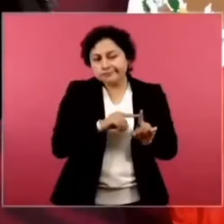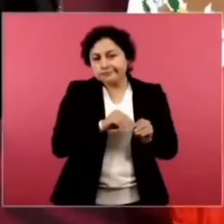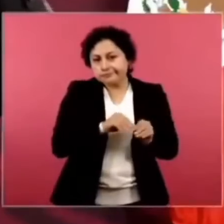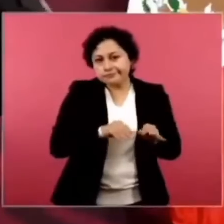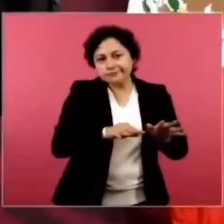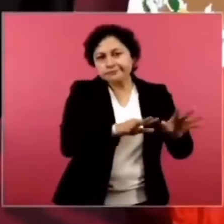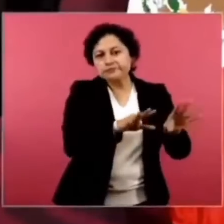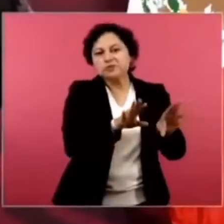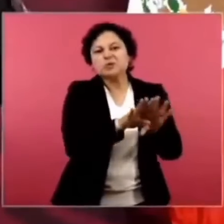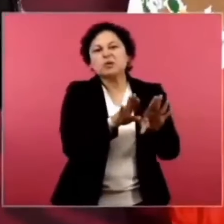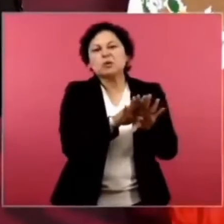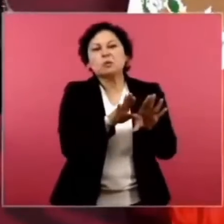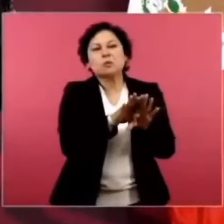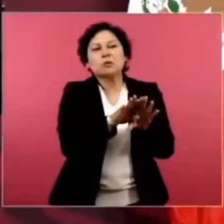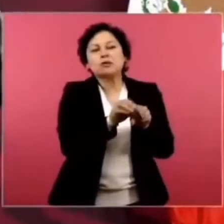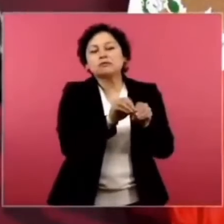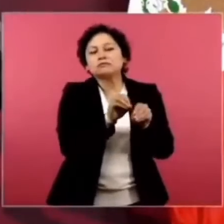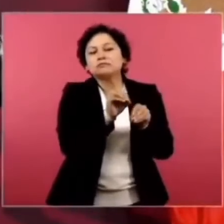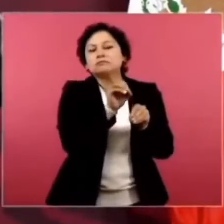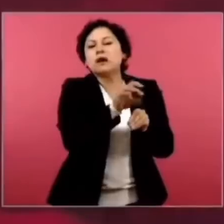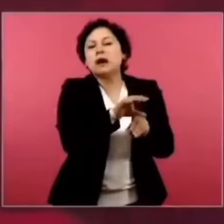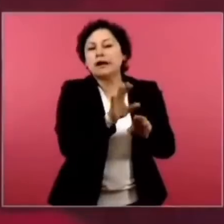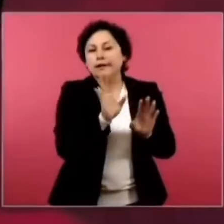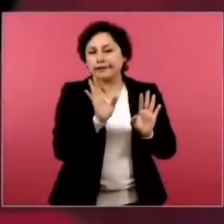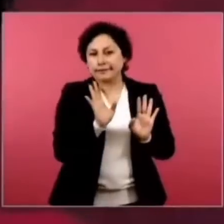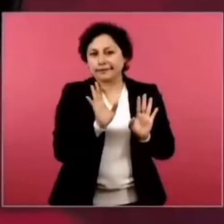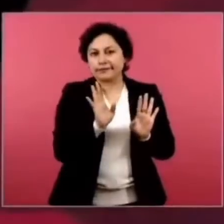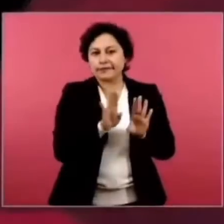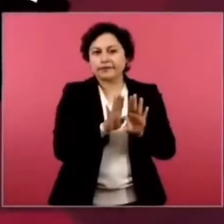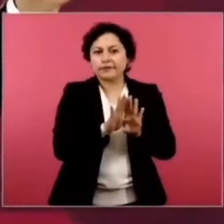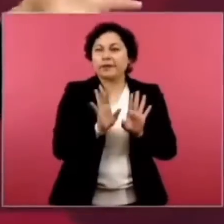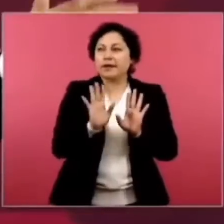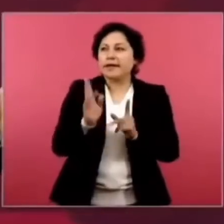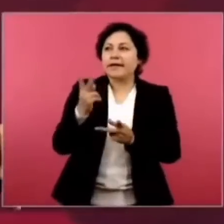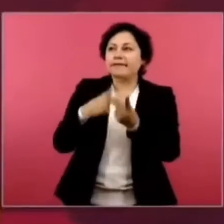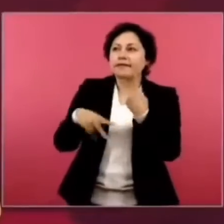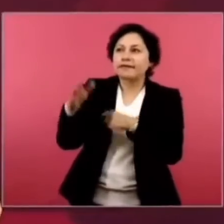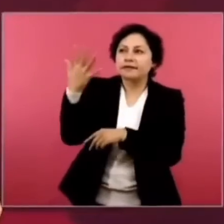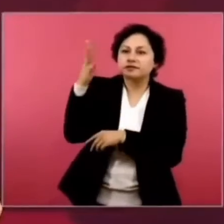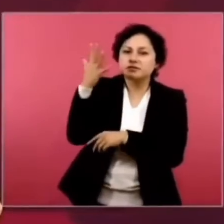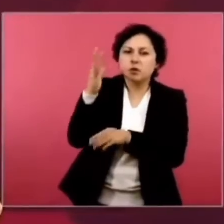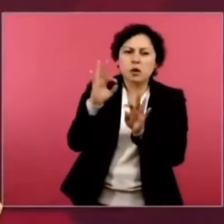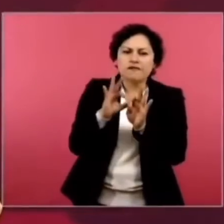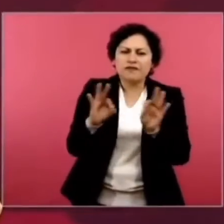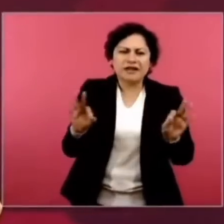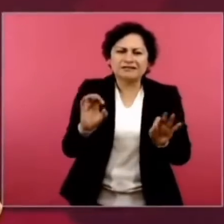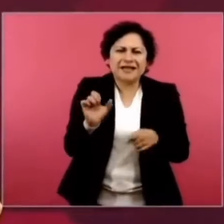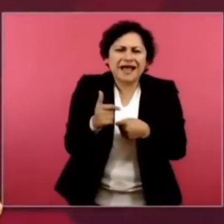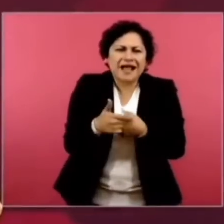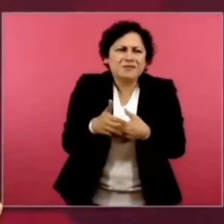una banderita, ya va a salir el sol y cosas así.